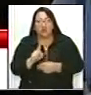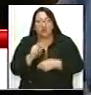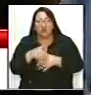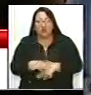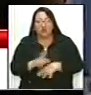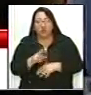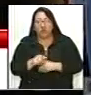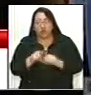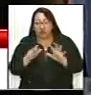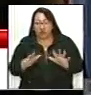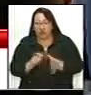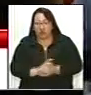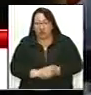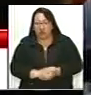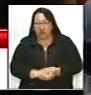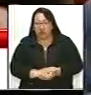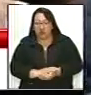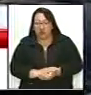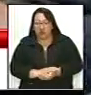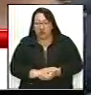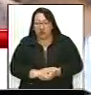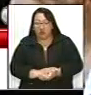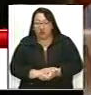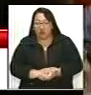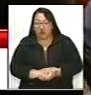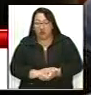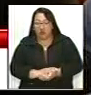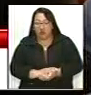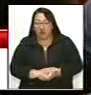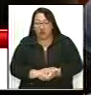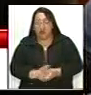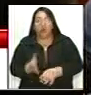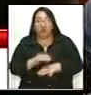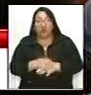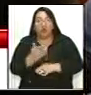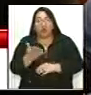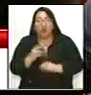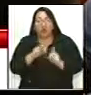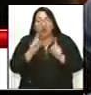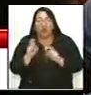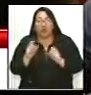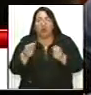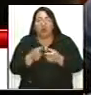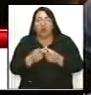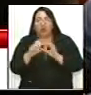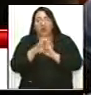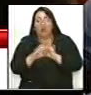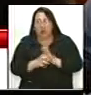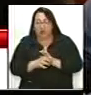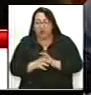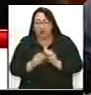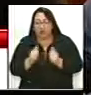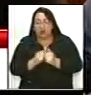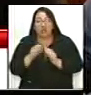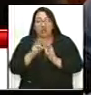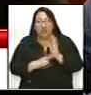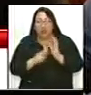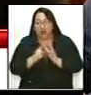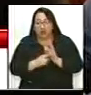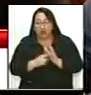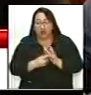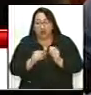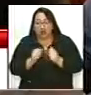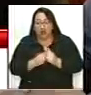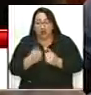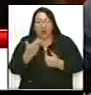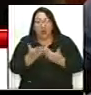julio del 2018. Evidentemente, respecto al pedido de opinión consultiva a la Comisión de Constitución y Reglamento con relación a